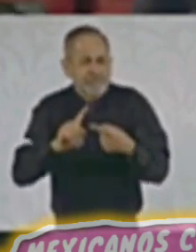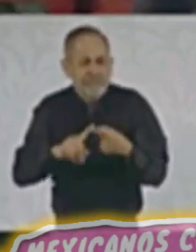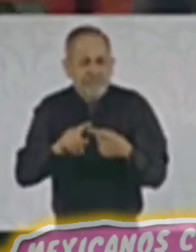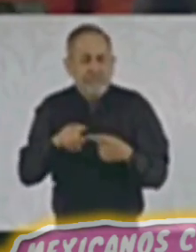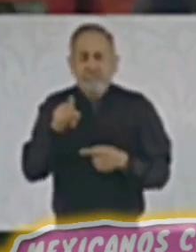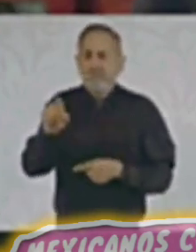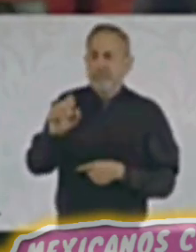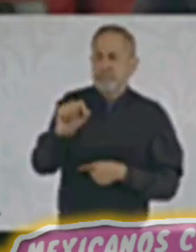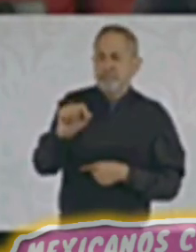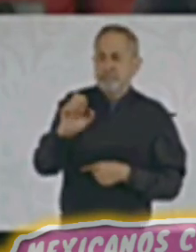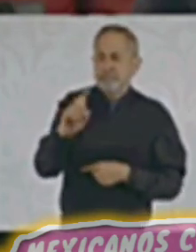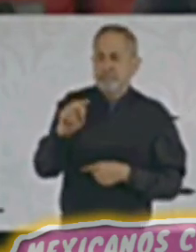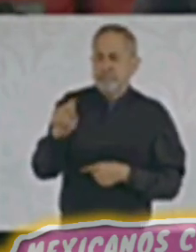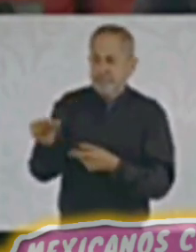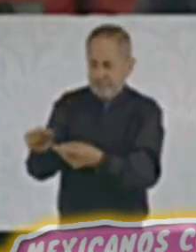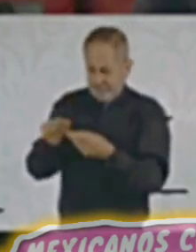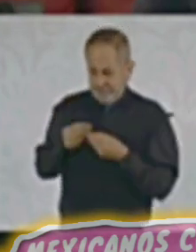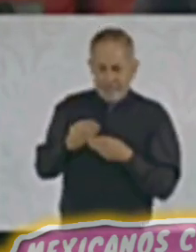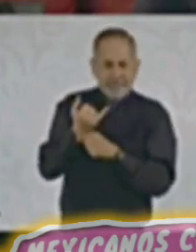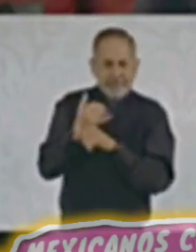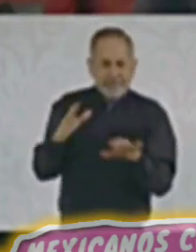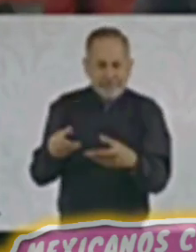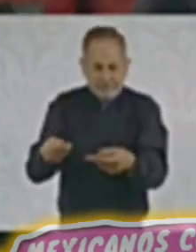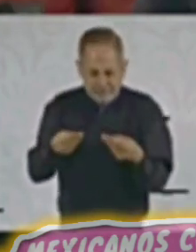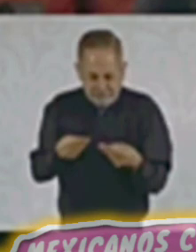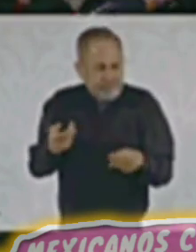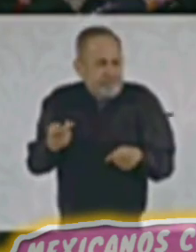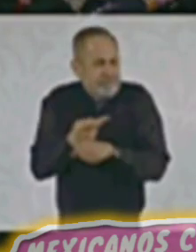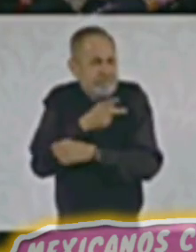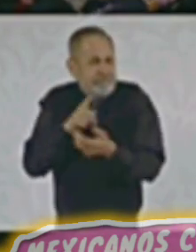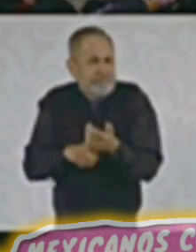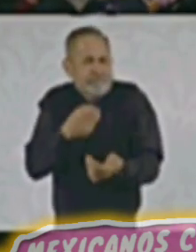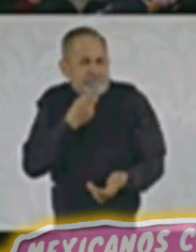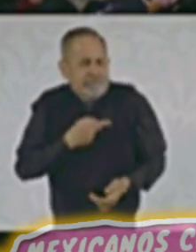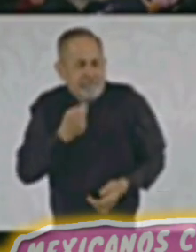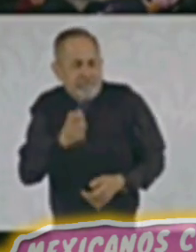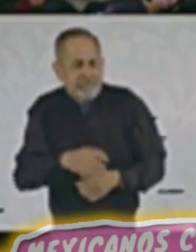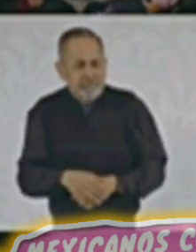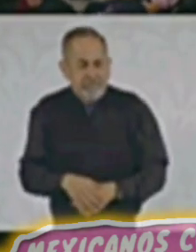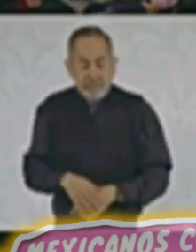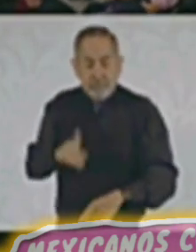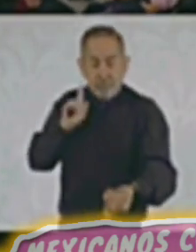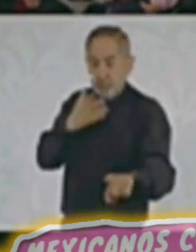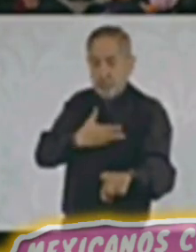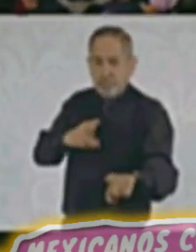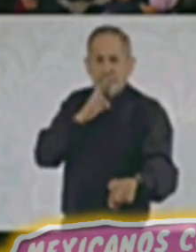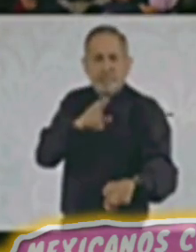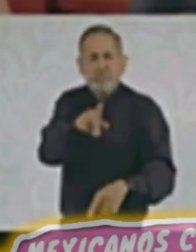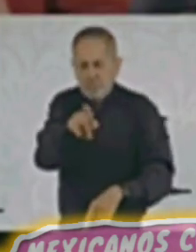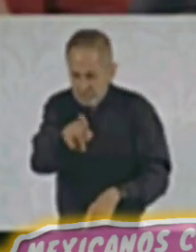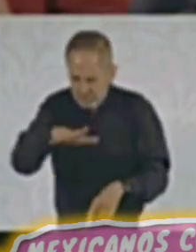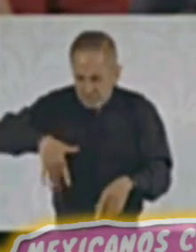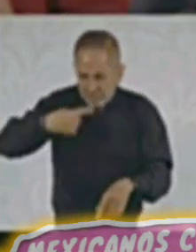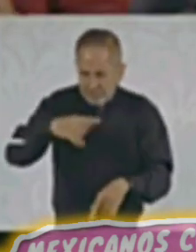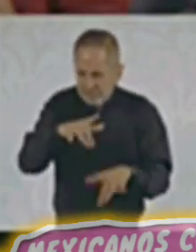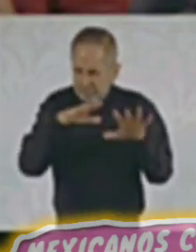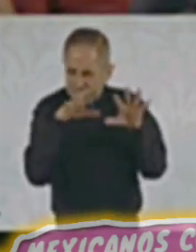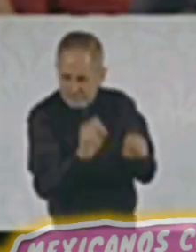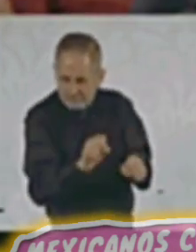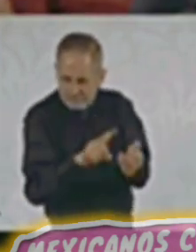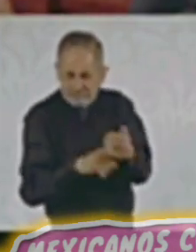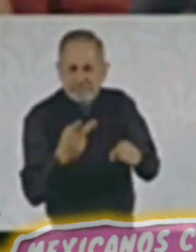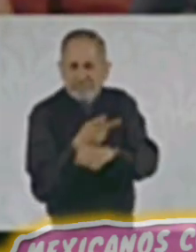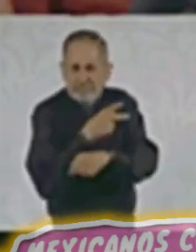la Sedena le entregó a usted en el Gabinete de Seguridad, por favor? ¿Te refieres a la detención de un presunto?